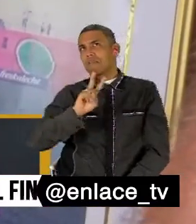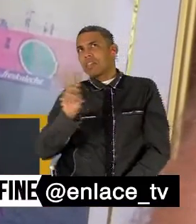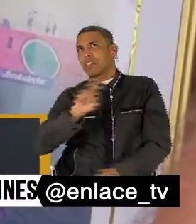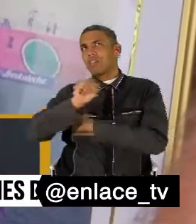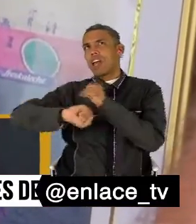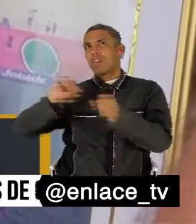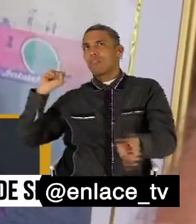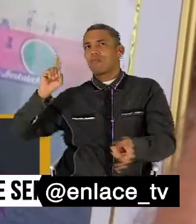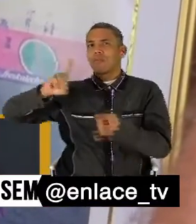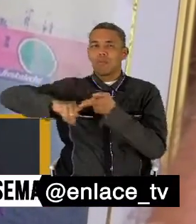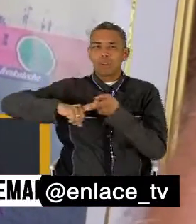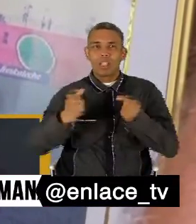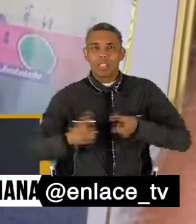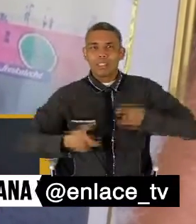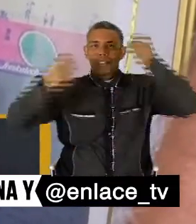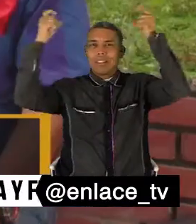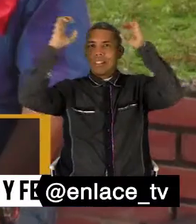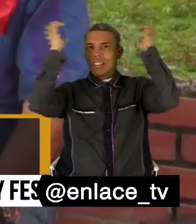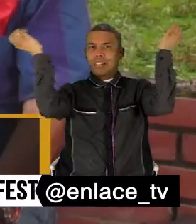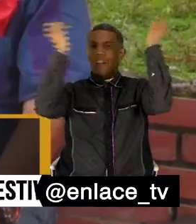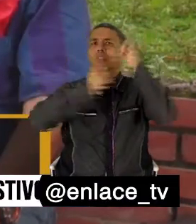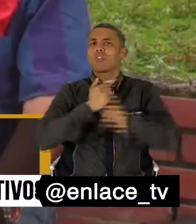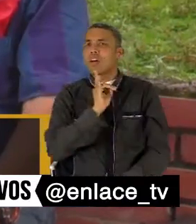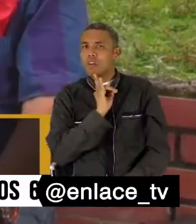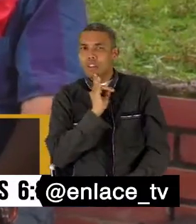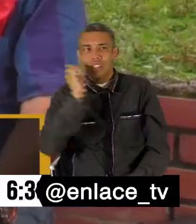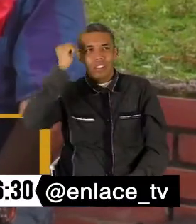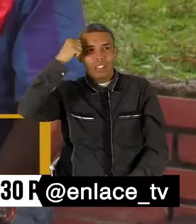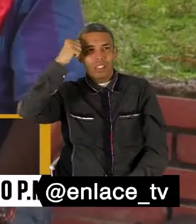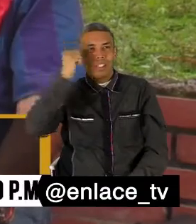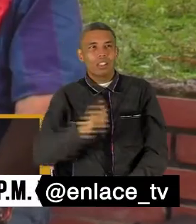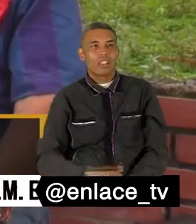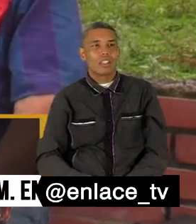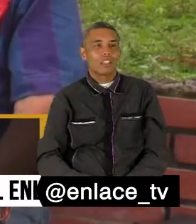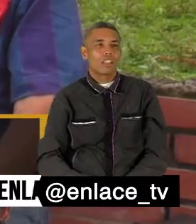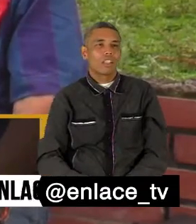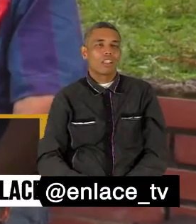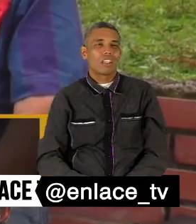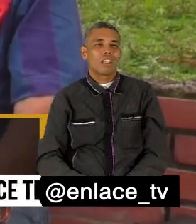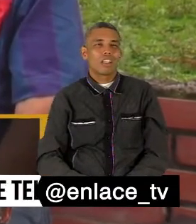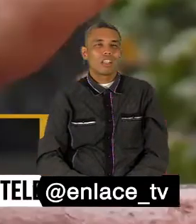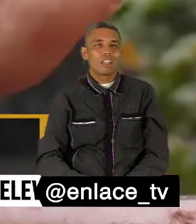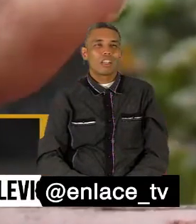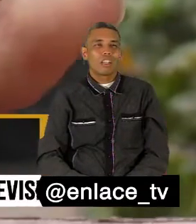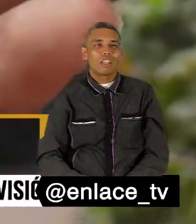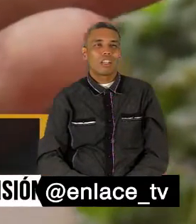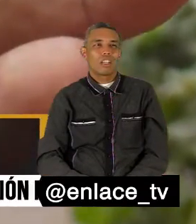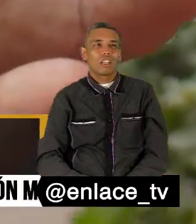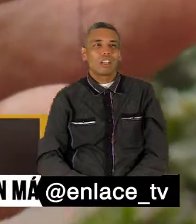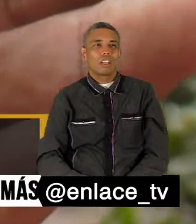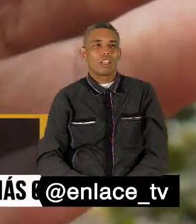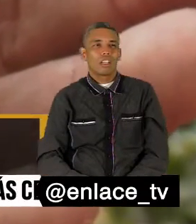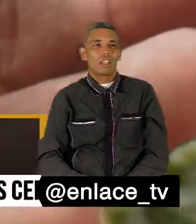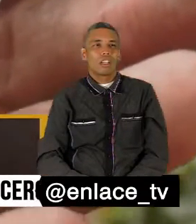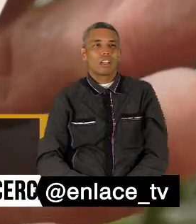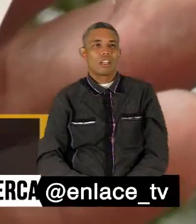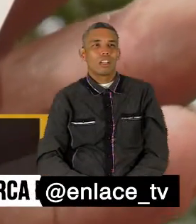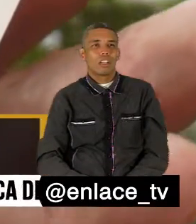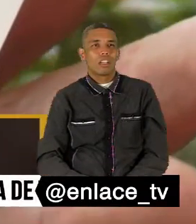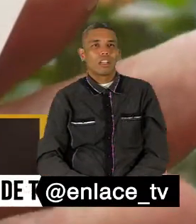asistencia al Mundial de Fútbol de los Estados Unidos. Por el recuerdo de que hoy estoy cumpliendo 22 años de haber ido al Mundial de Estados Unidos.